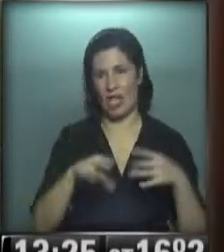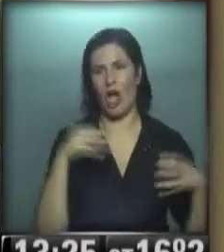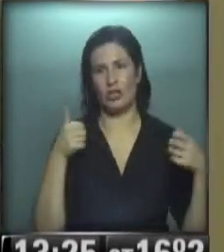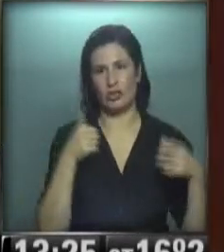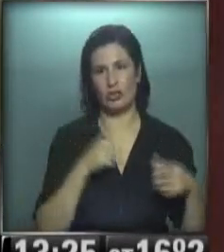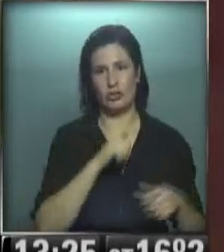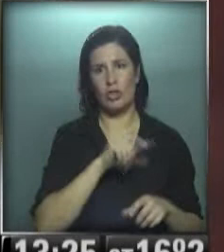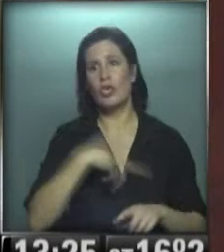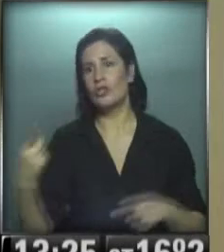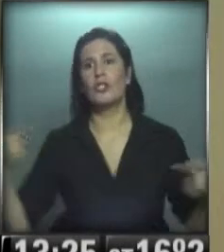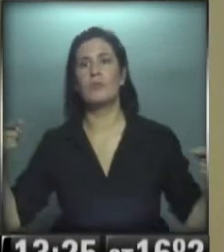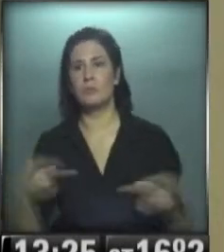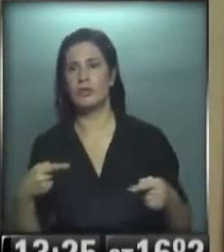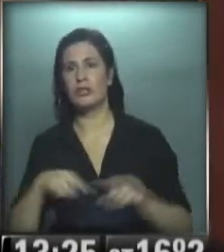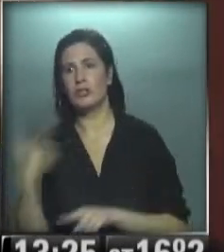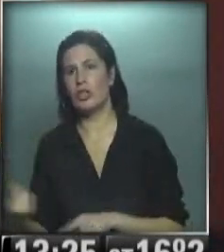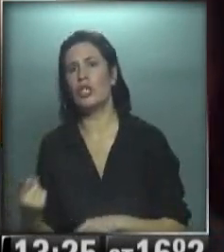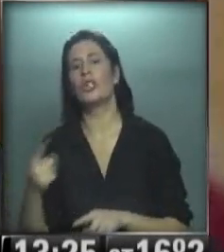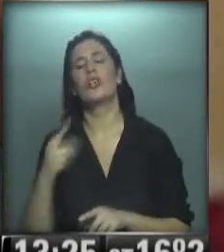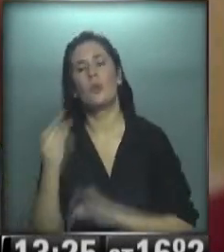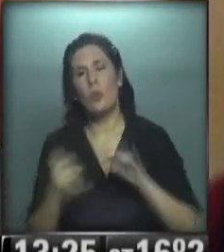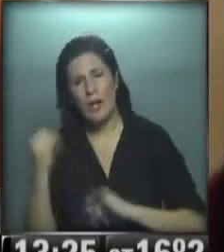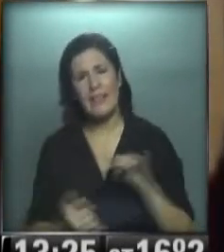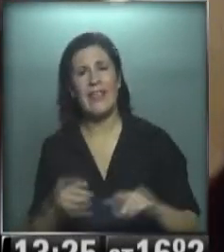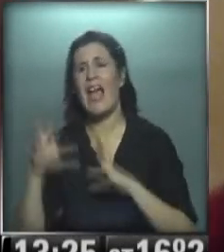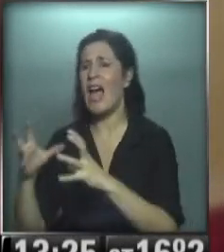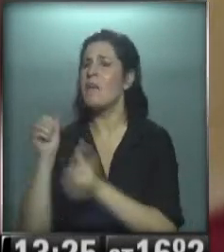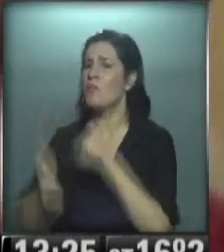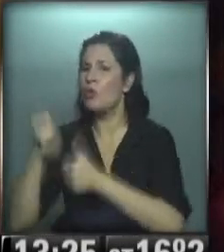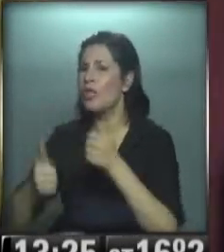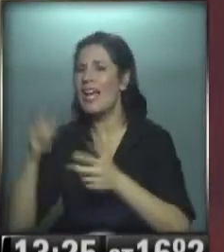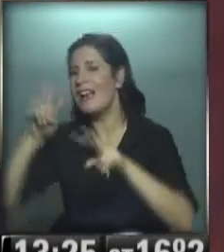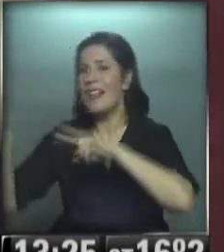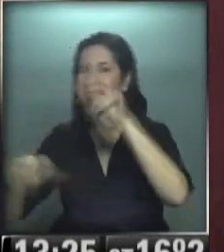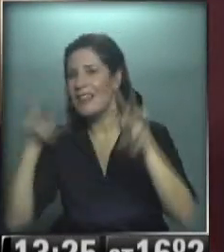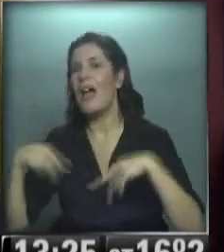Aécio Neves, criticó la utilización política del evento deportivo.